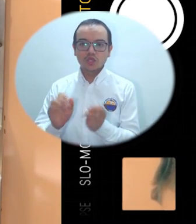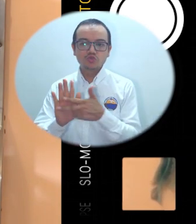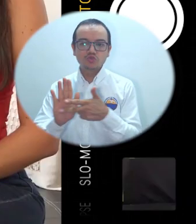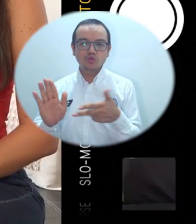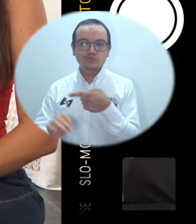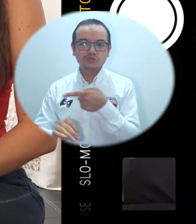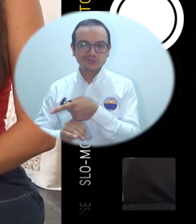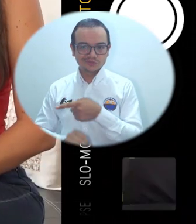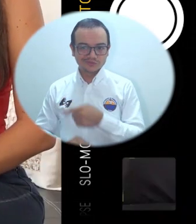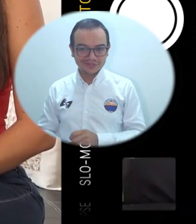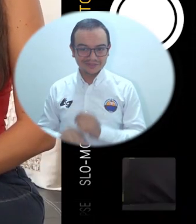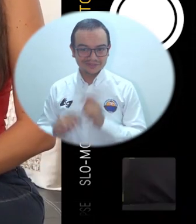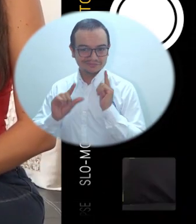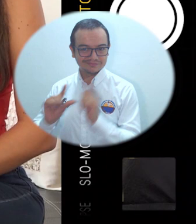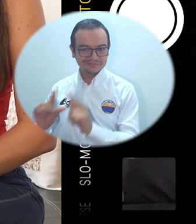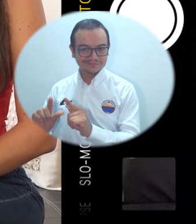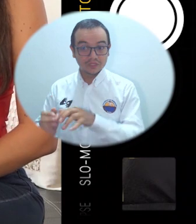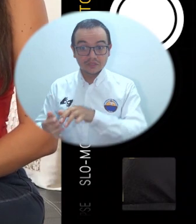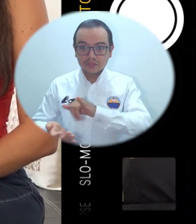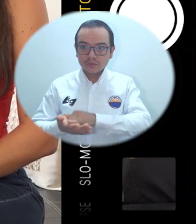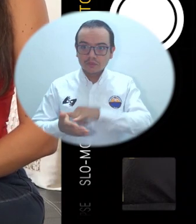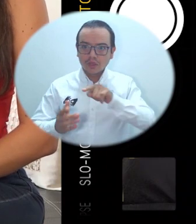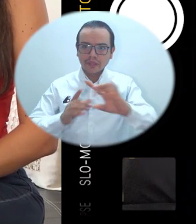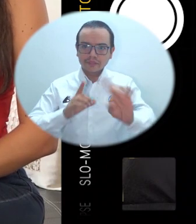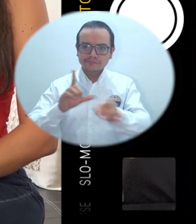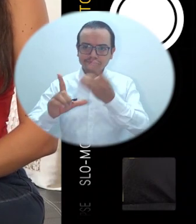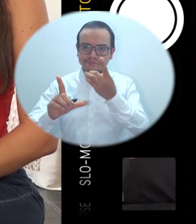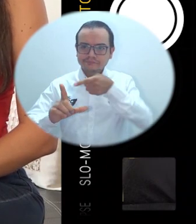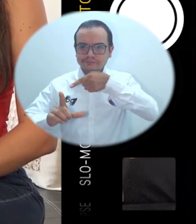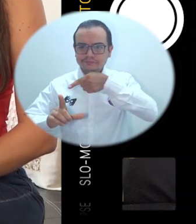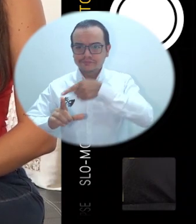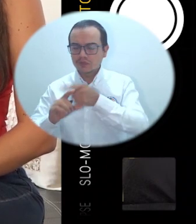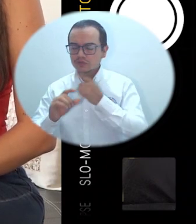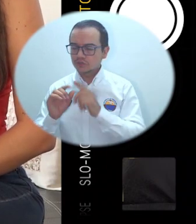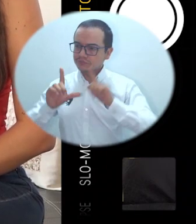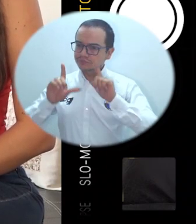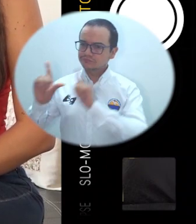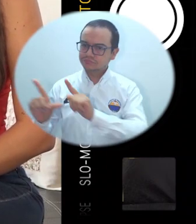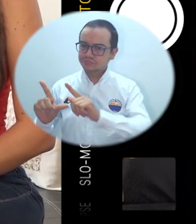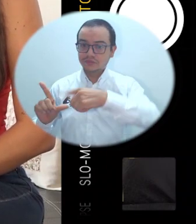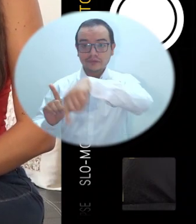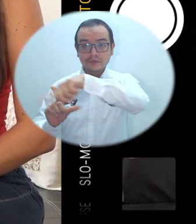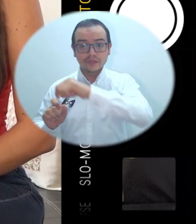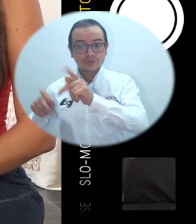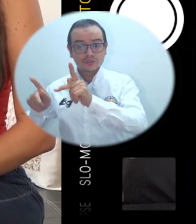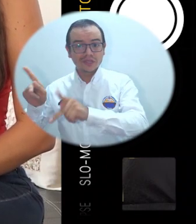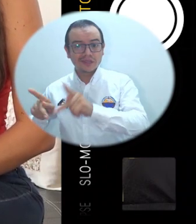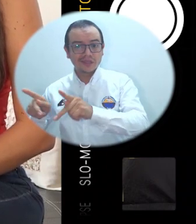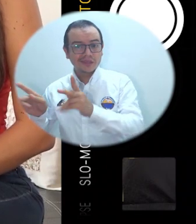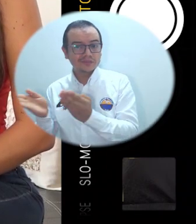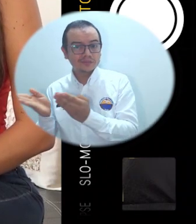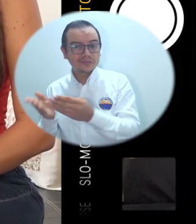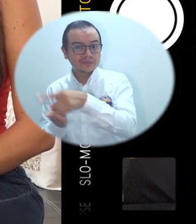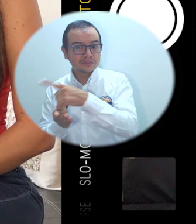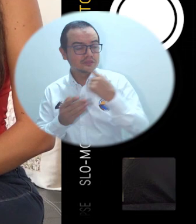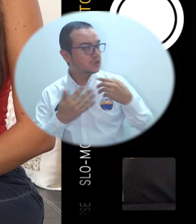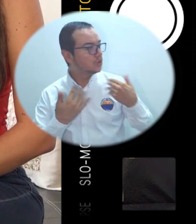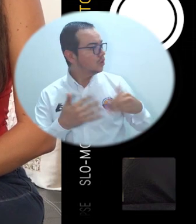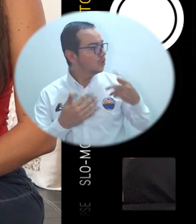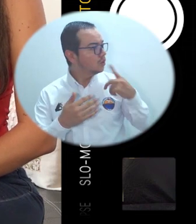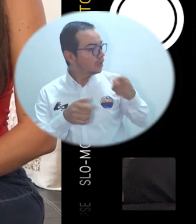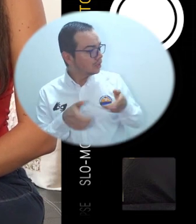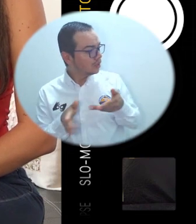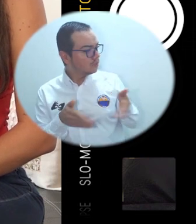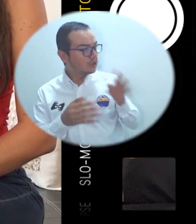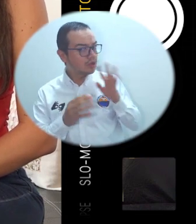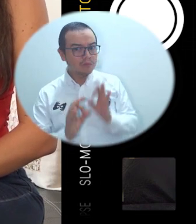Constitucional. Durante esta atípica pero emotiva ceremonia de graduación, los estudiantes destacaron la calidad en los procesos académicos que ofrece